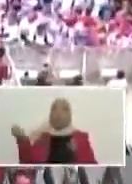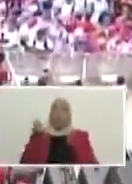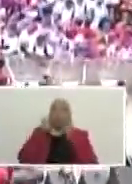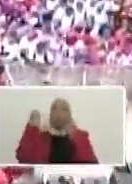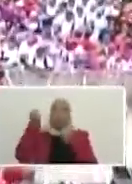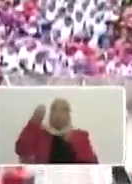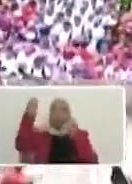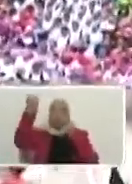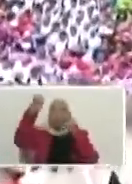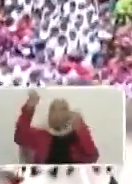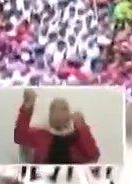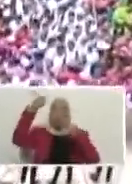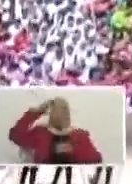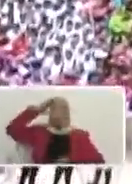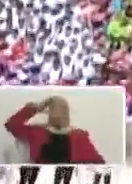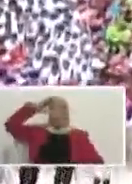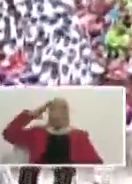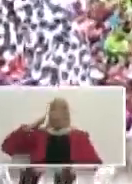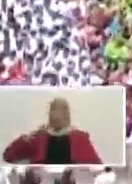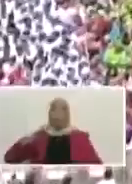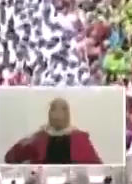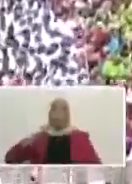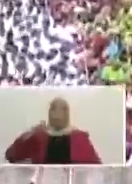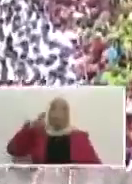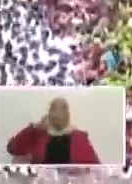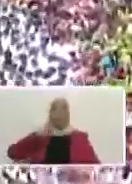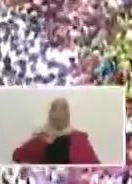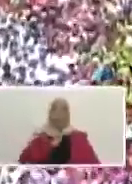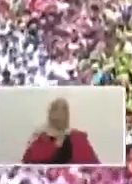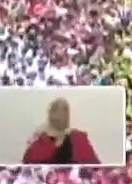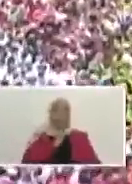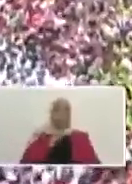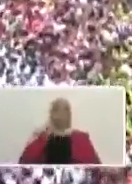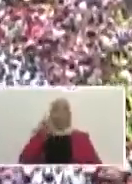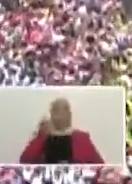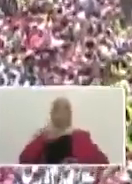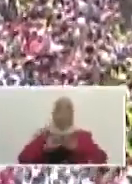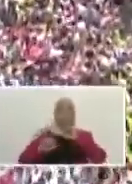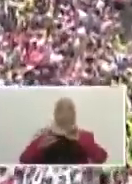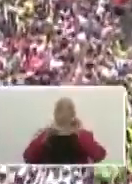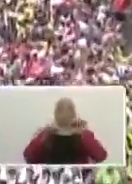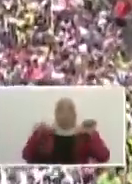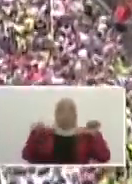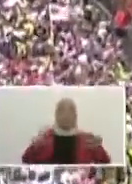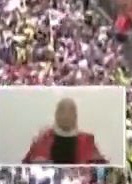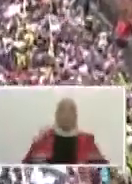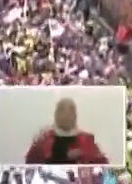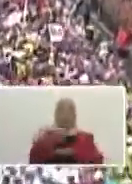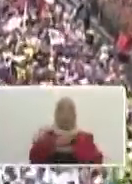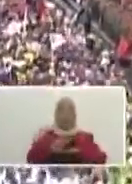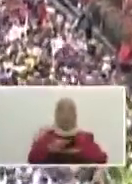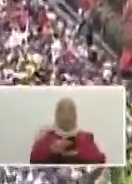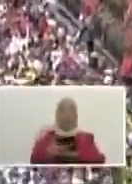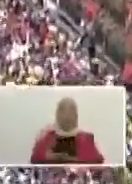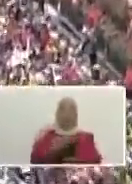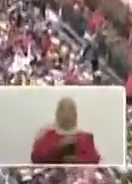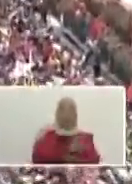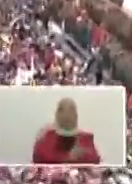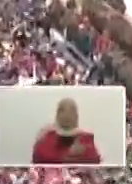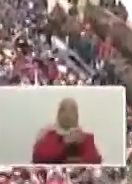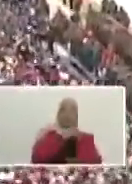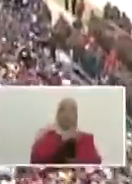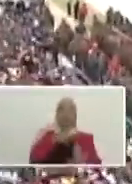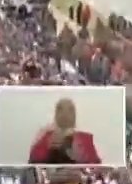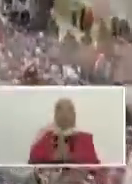de rebelión militar bolivariana contra el modelo neocolonial, neoliberal,